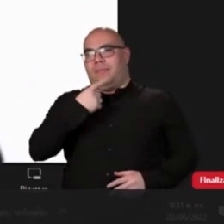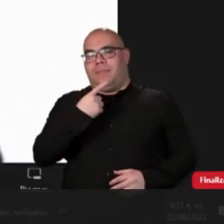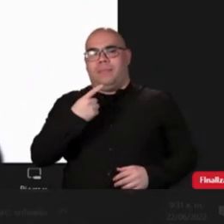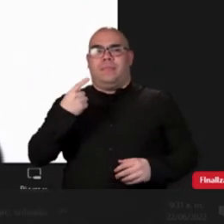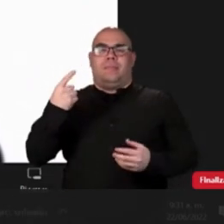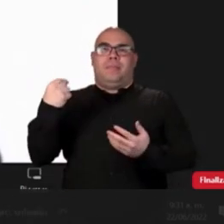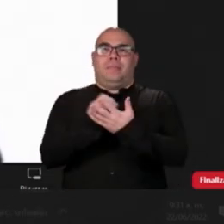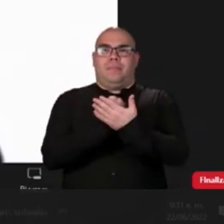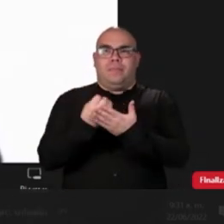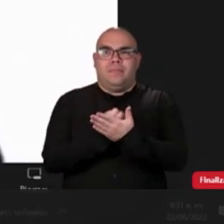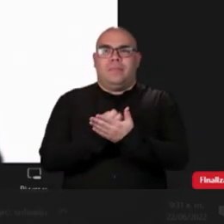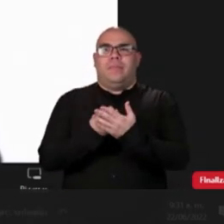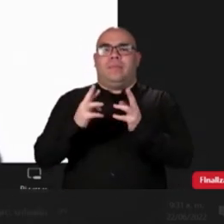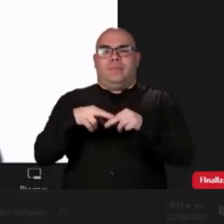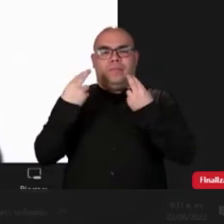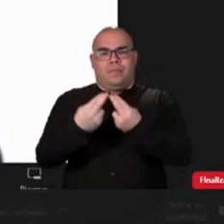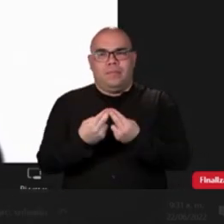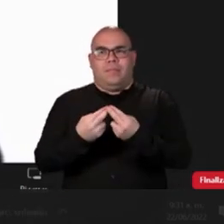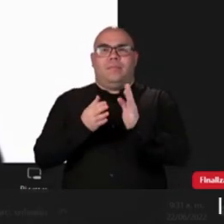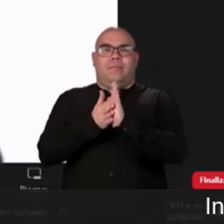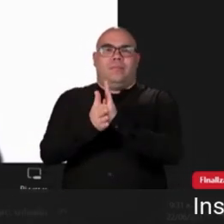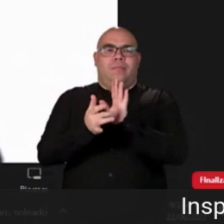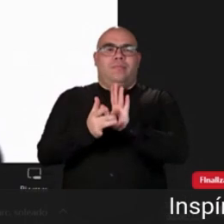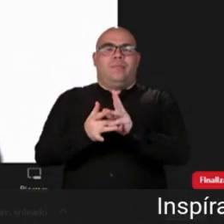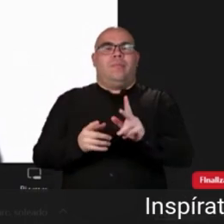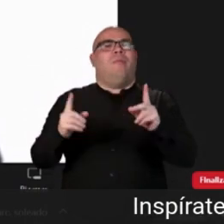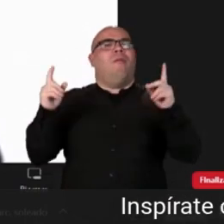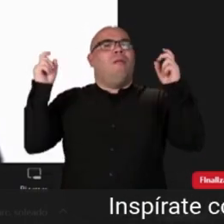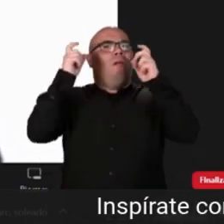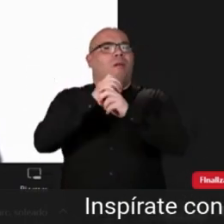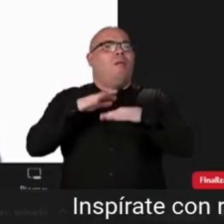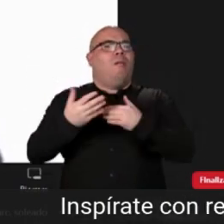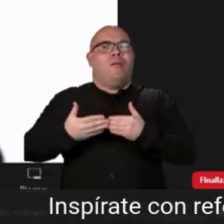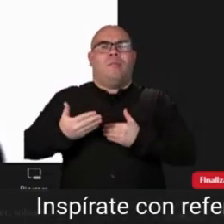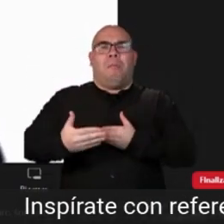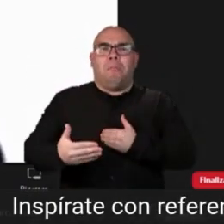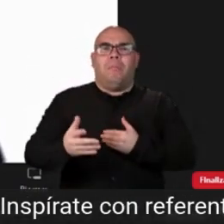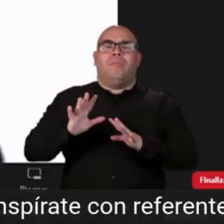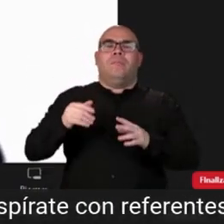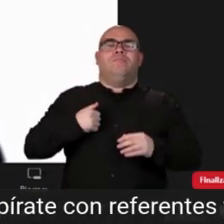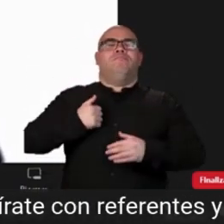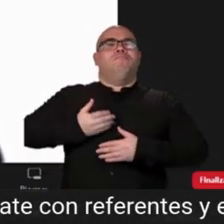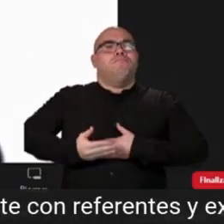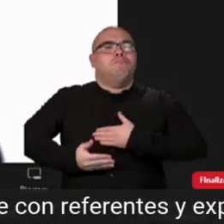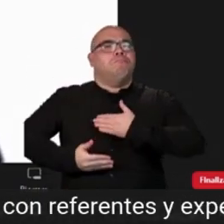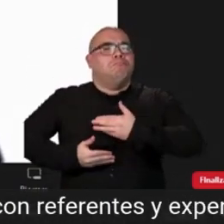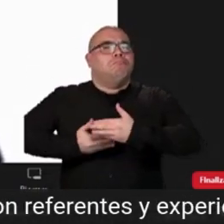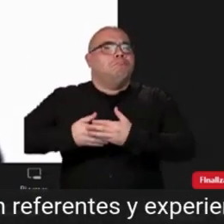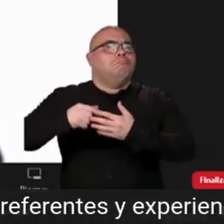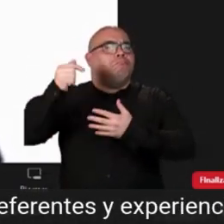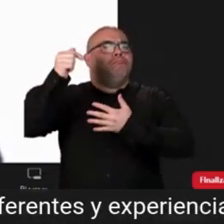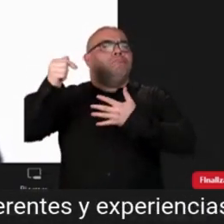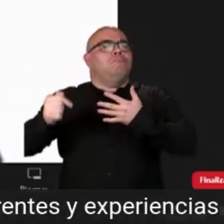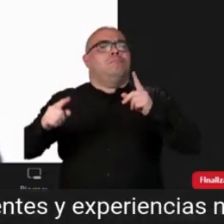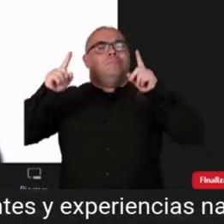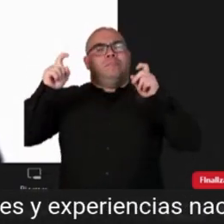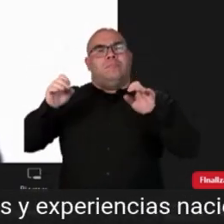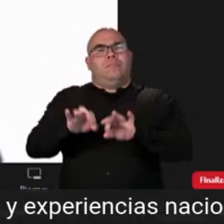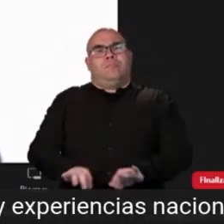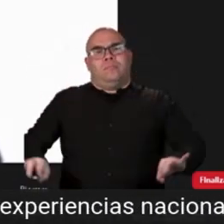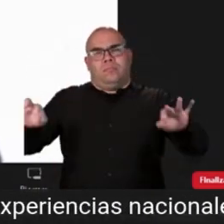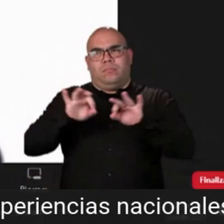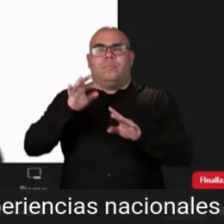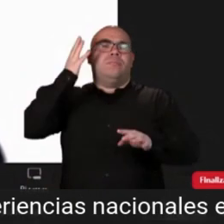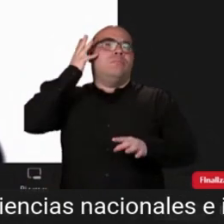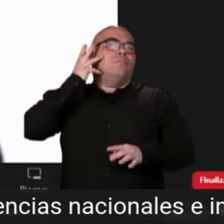y se hagan estas discusiones, de manera que vayamos liberando la agenda de esos temas que son importantes y que son del día a día y que son